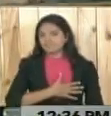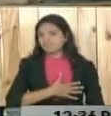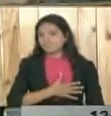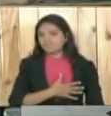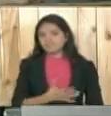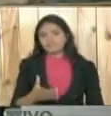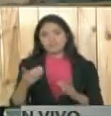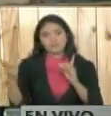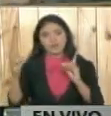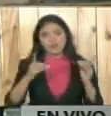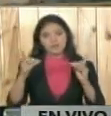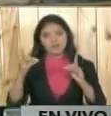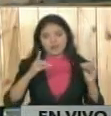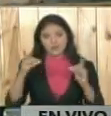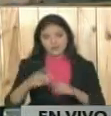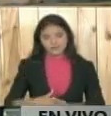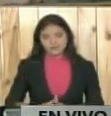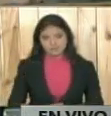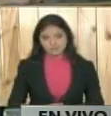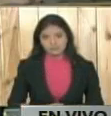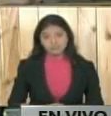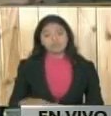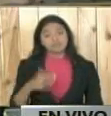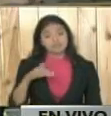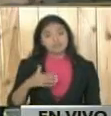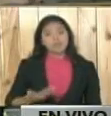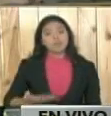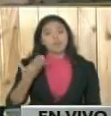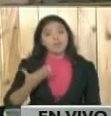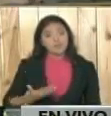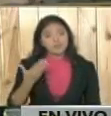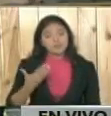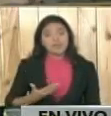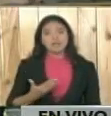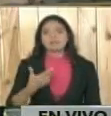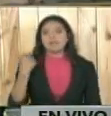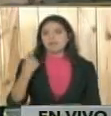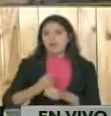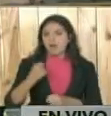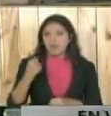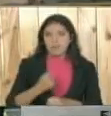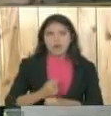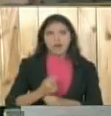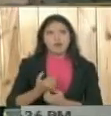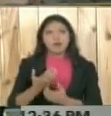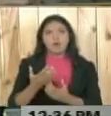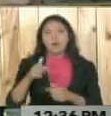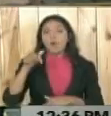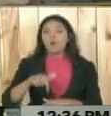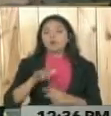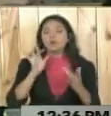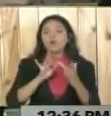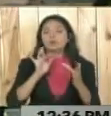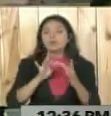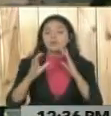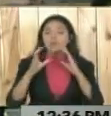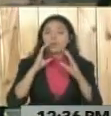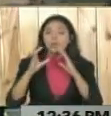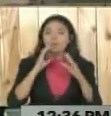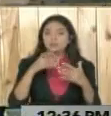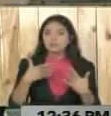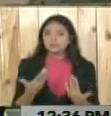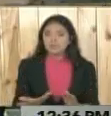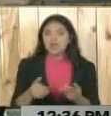Restiados con el Diálogo. Muy importante, bueno, toda la jornada de trabajo. Hoy estuve en comunicación con